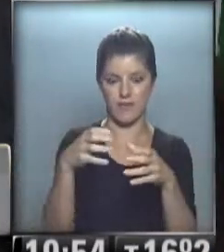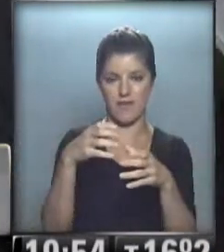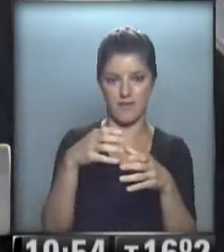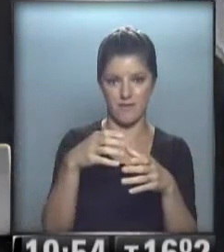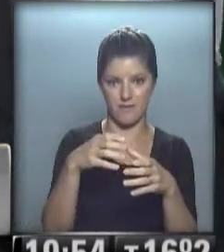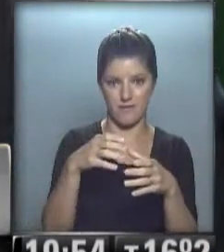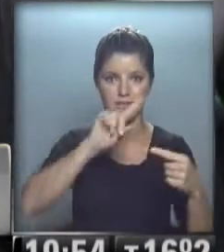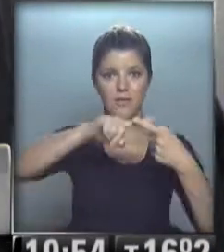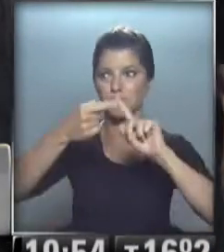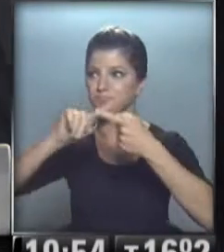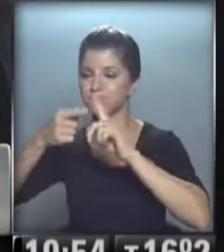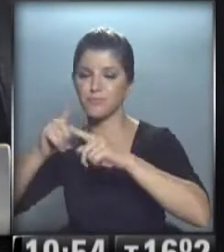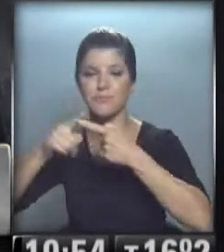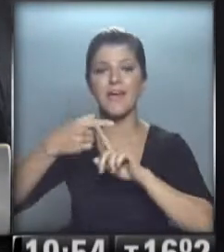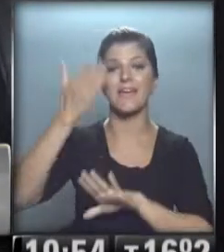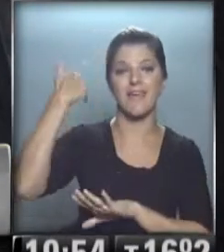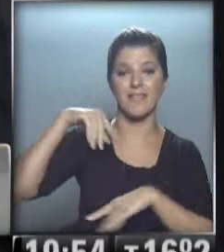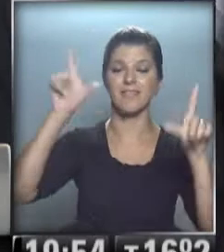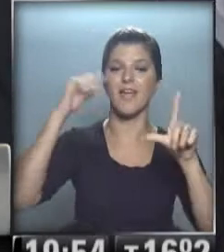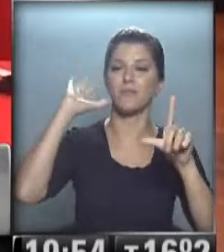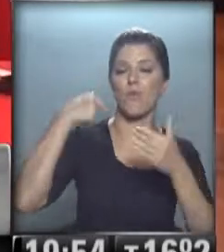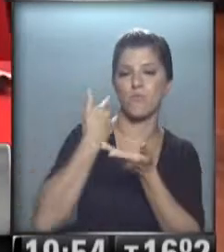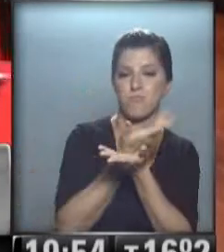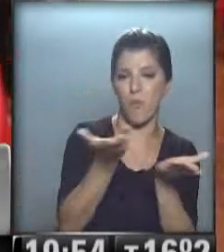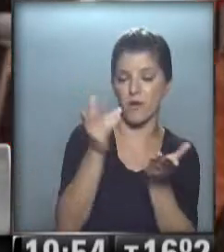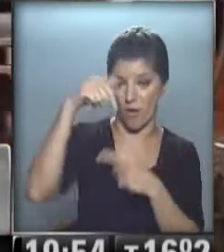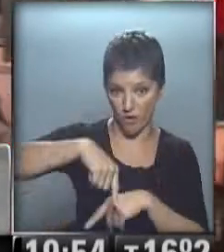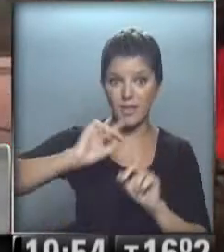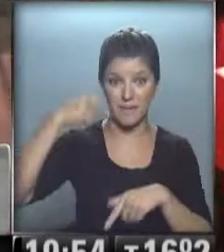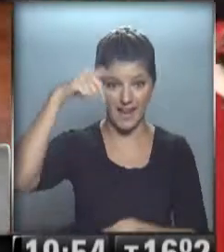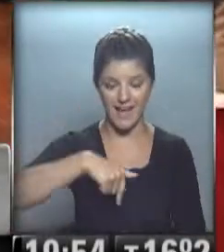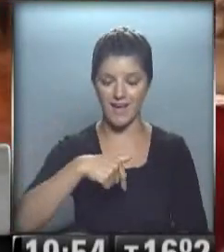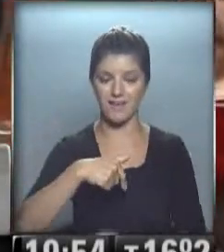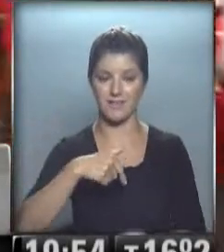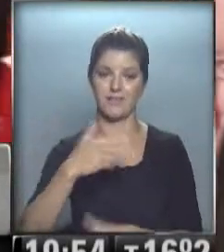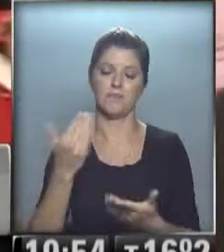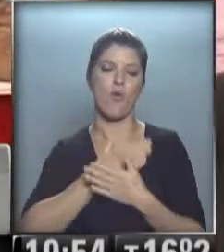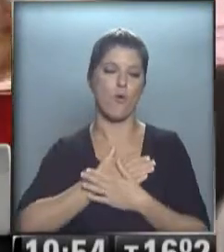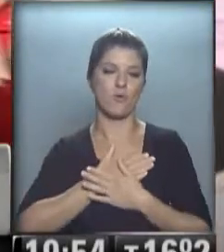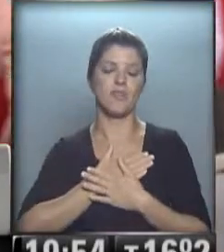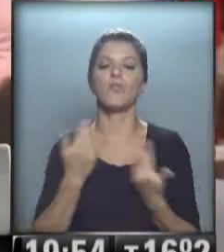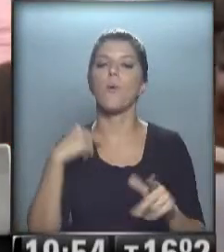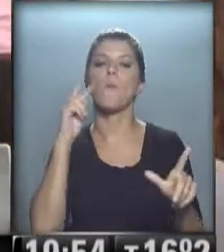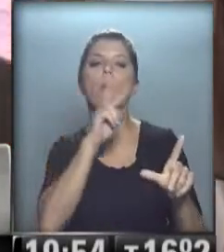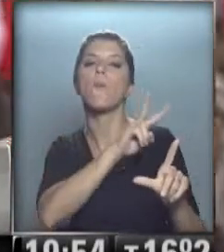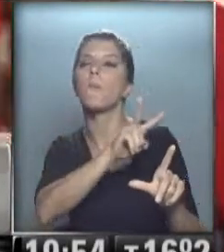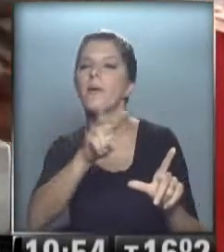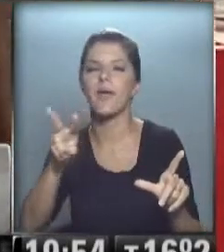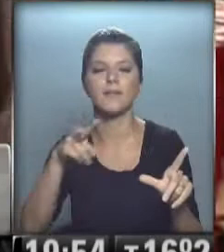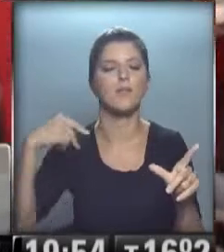foro que ya se viene realizando de medios públicos, se realice también hoy aquí, y que podamos ver el pensamiento